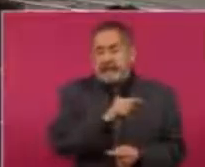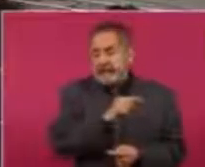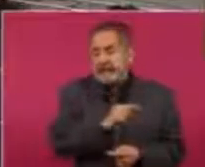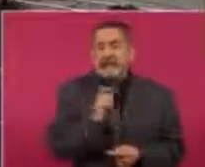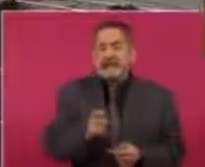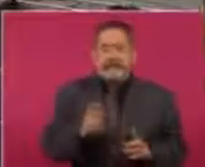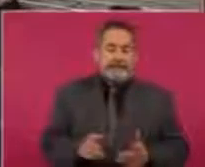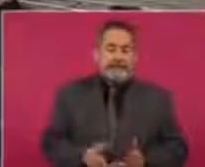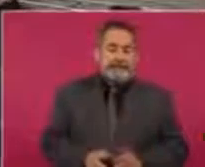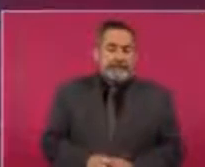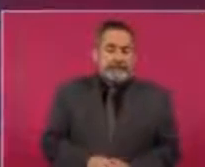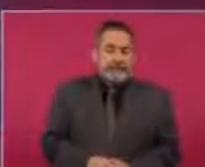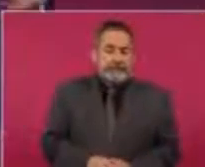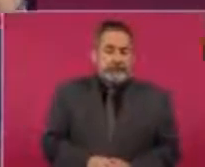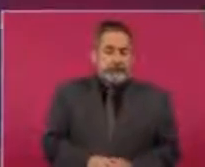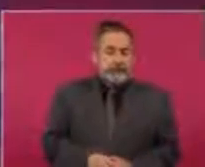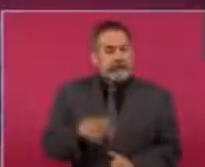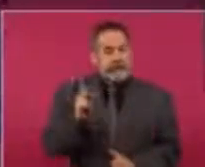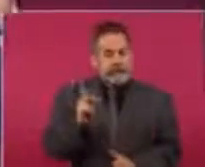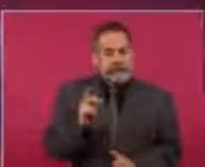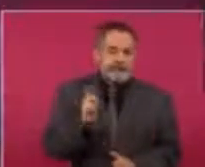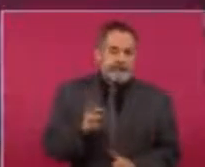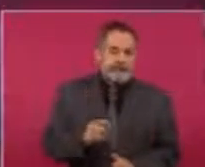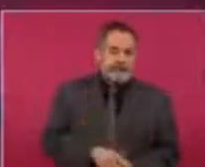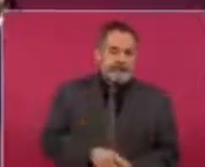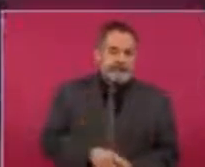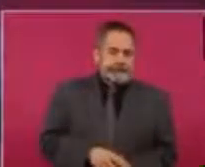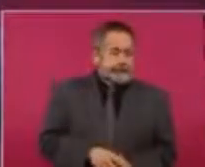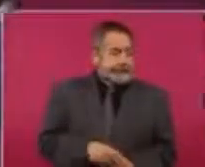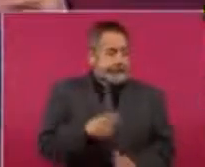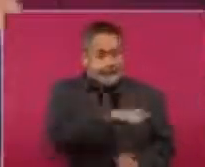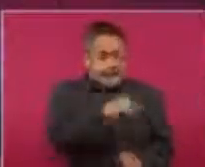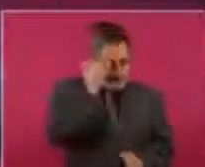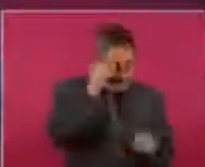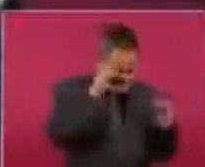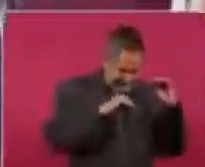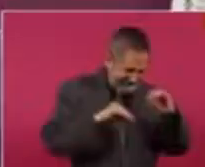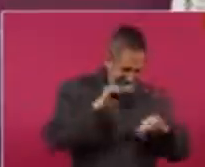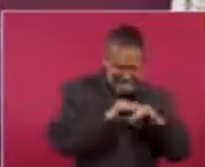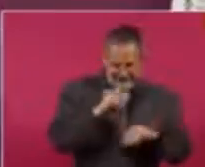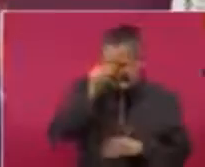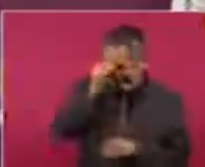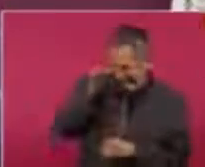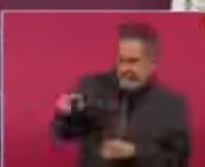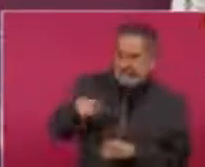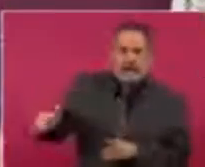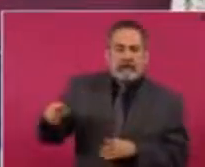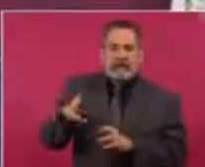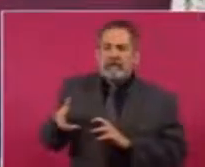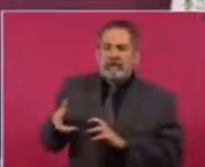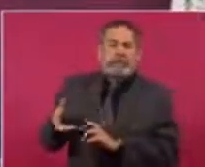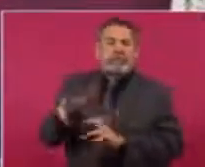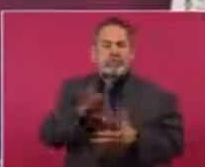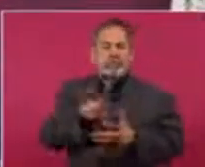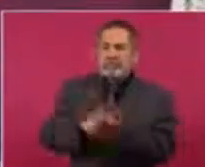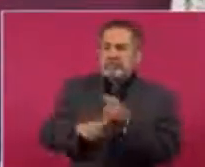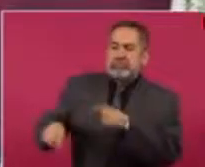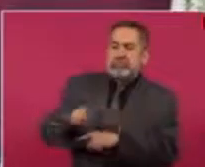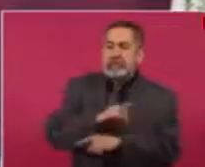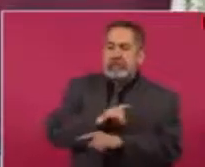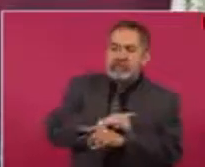volada pero todo con el propósito no de generar miedo